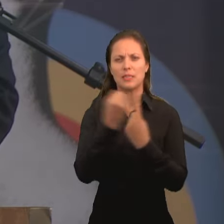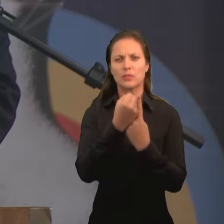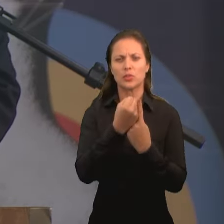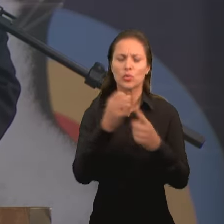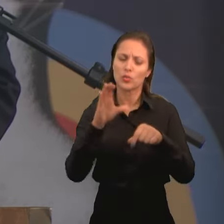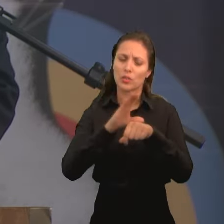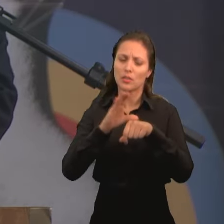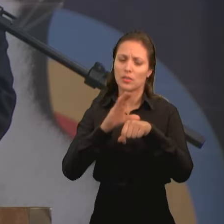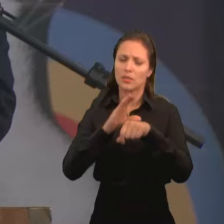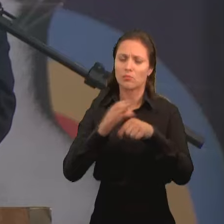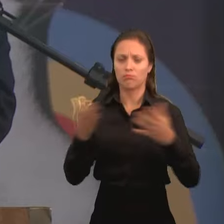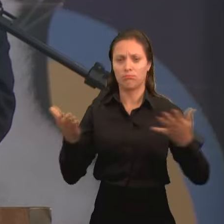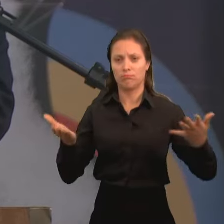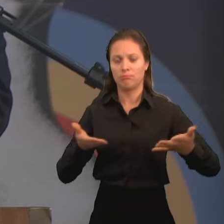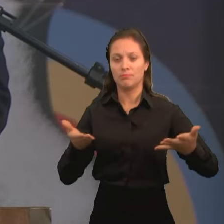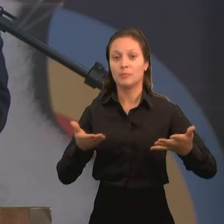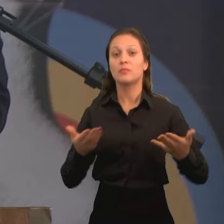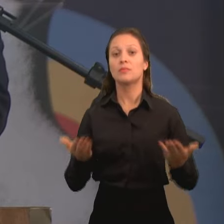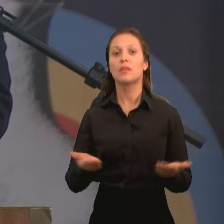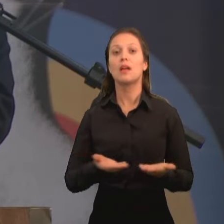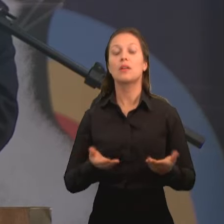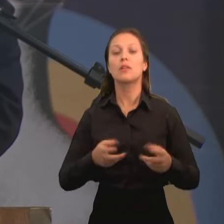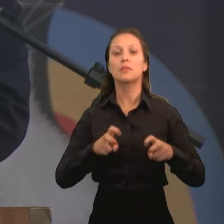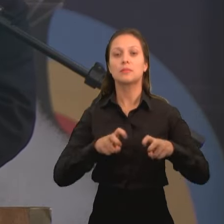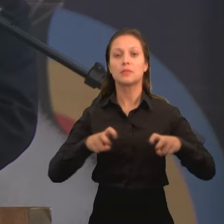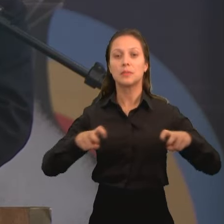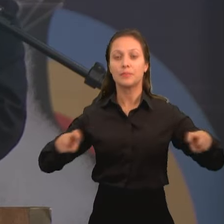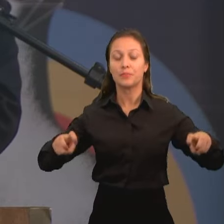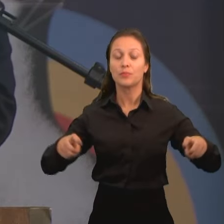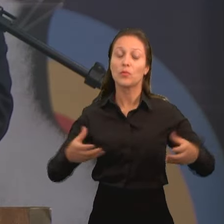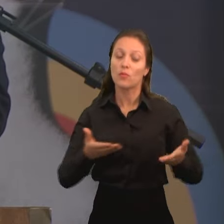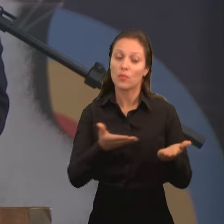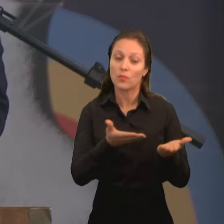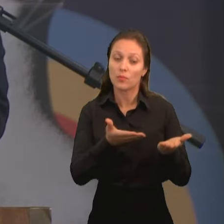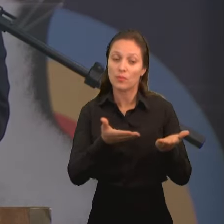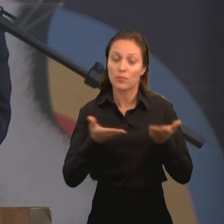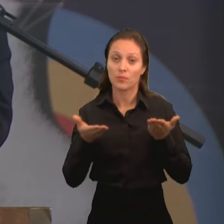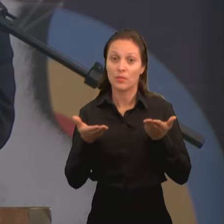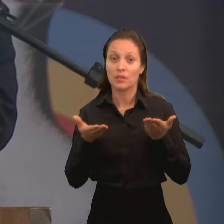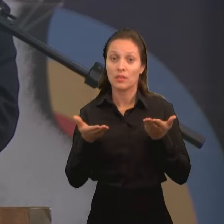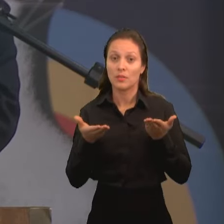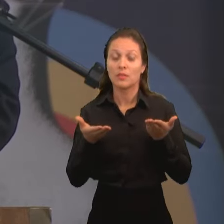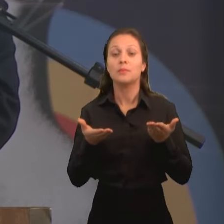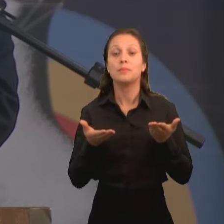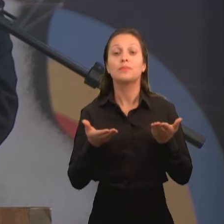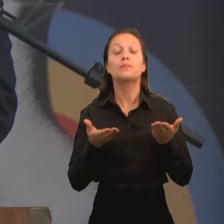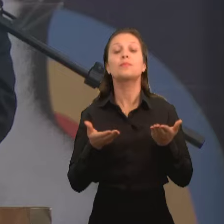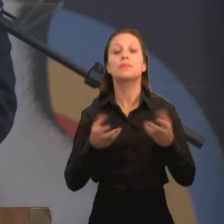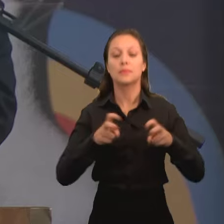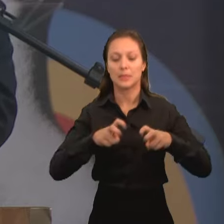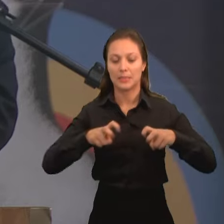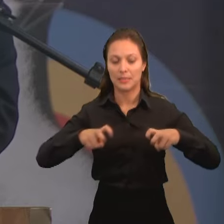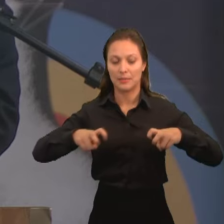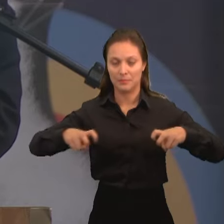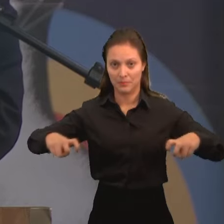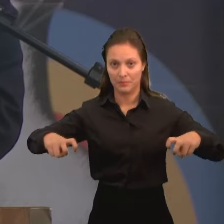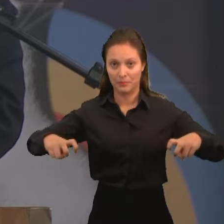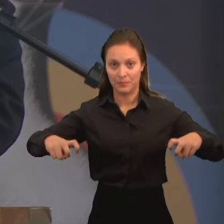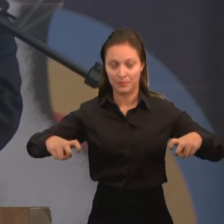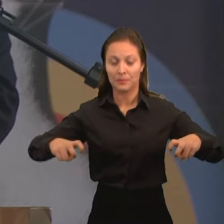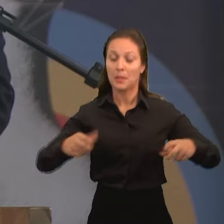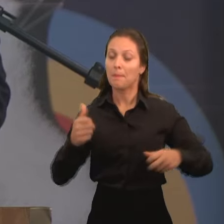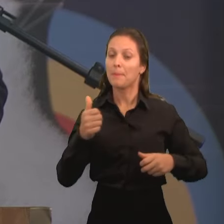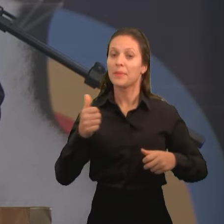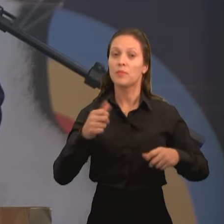este seminario en el vamos a deshacer la mesa y invitamos a las autoridades para tomar